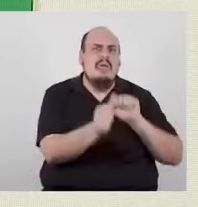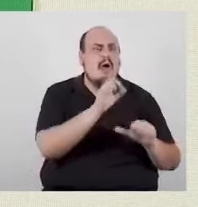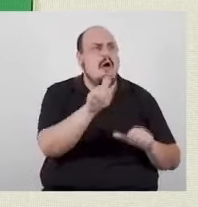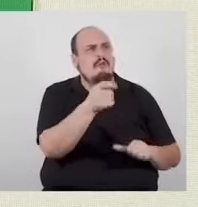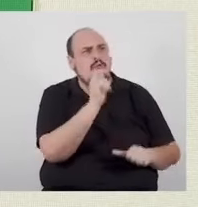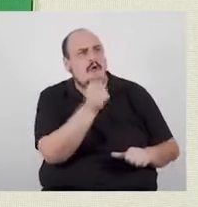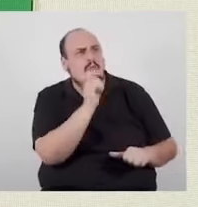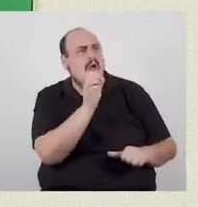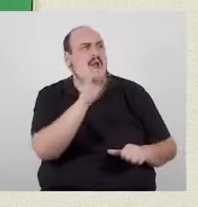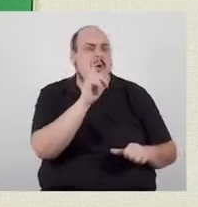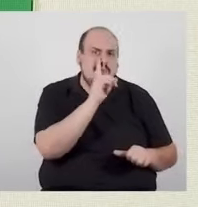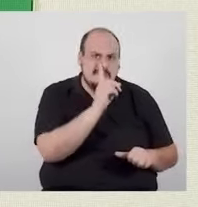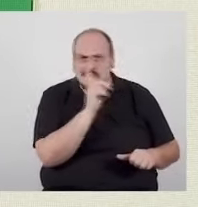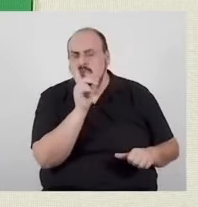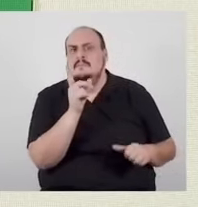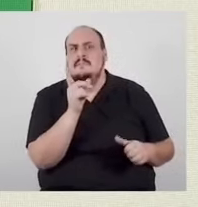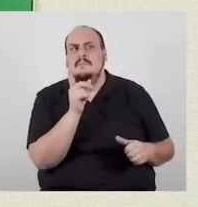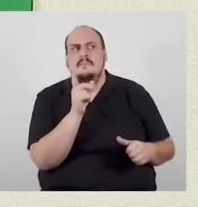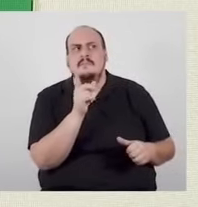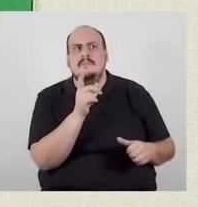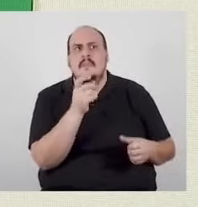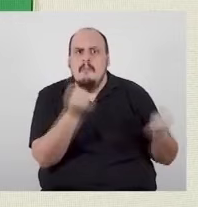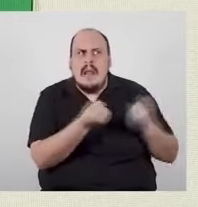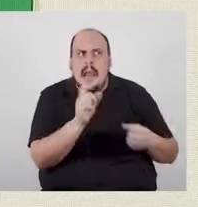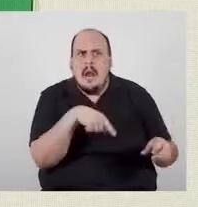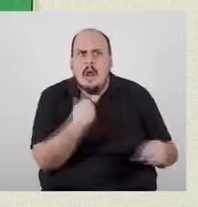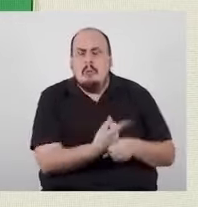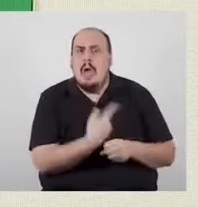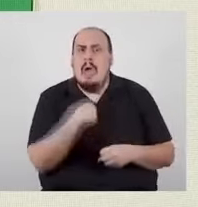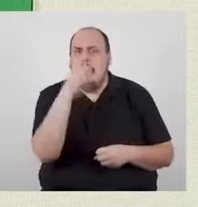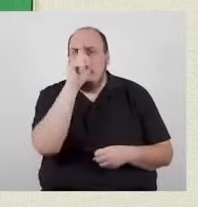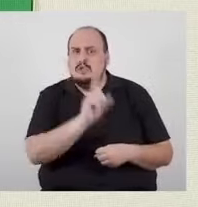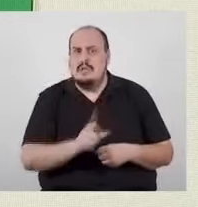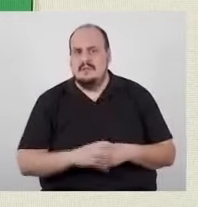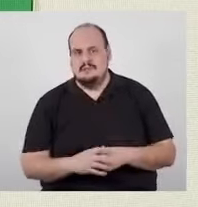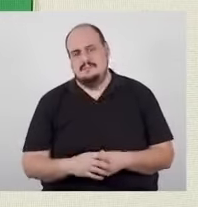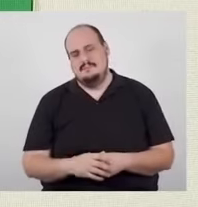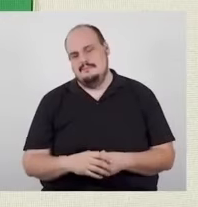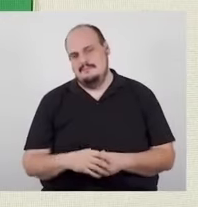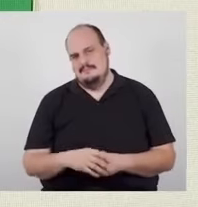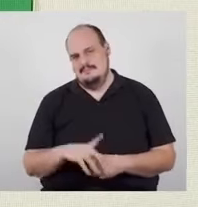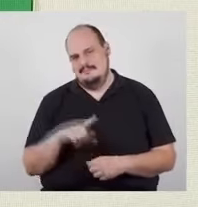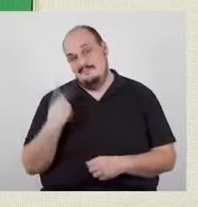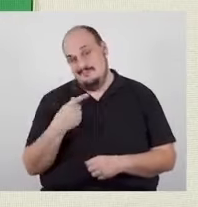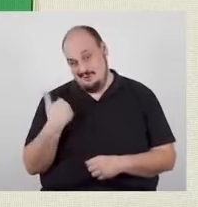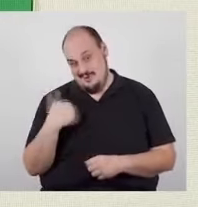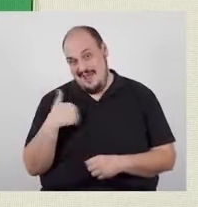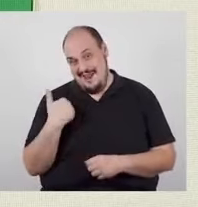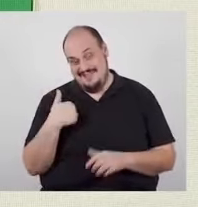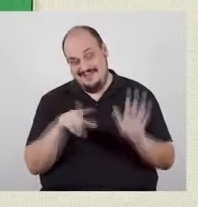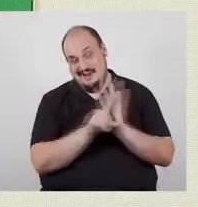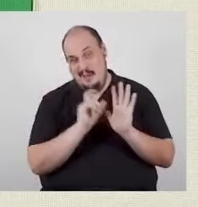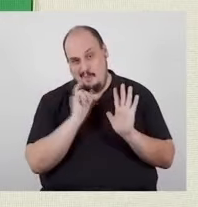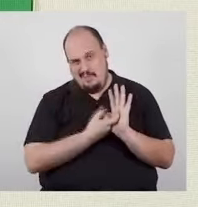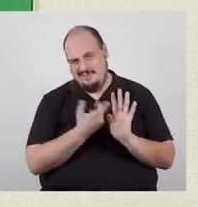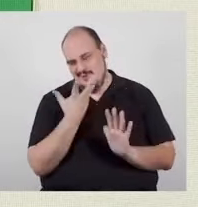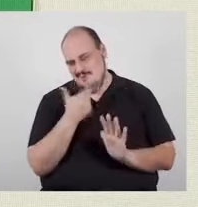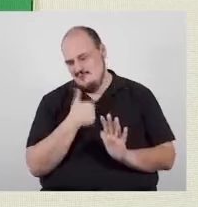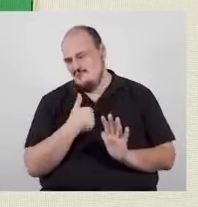fumé, si estuve tomando merca. Bueno, a nosotros, los argentinos, nos gusta a veces pasar por encima de las leyes.